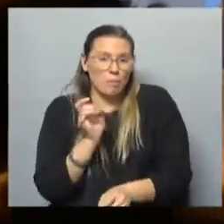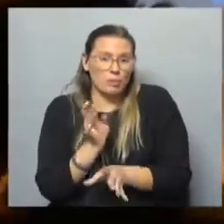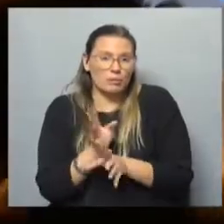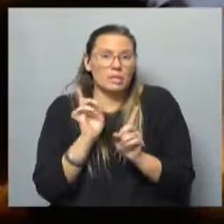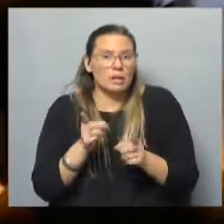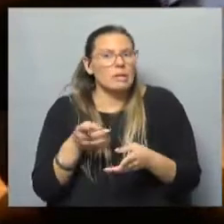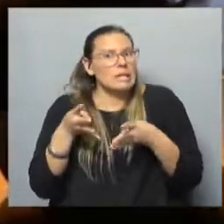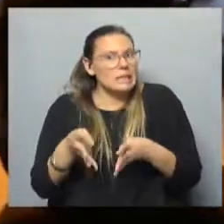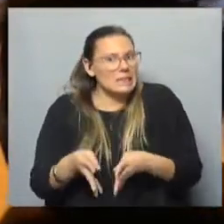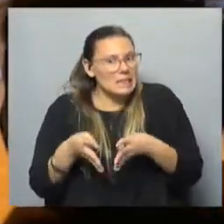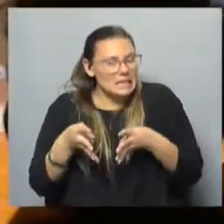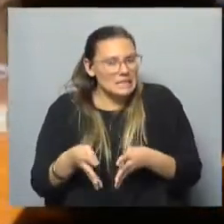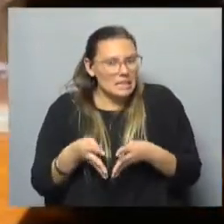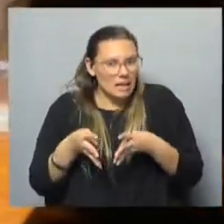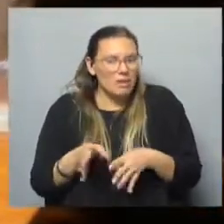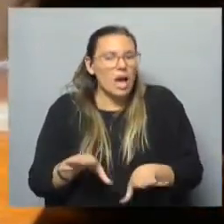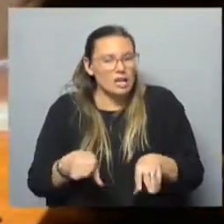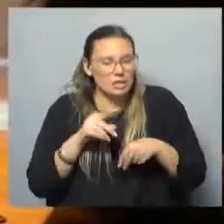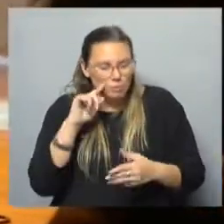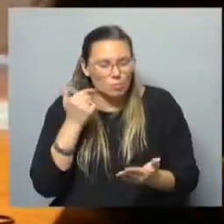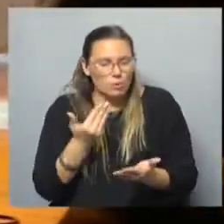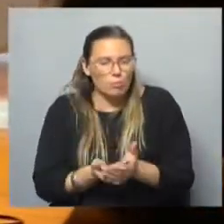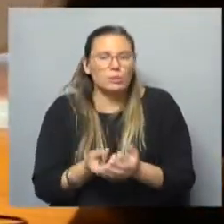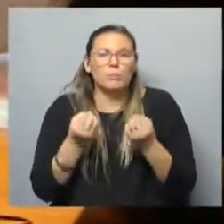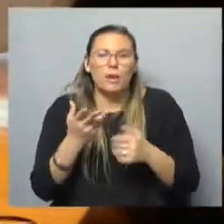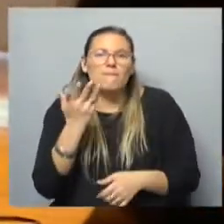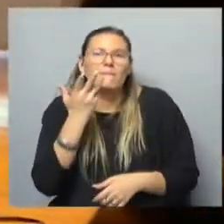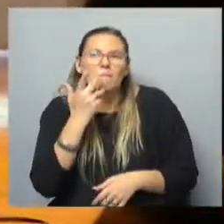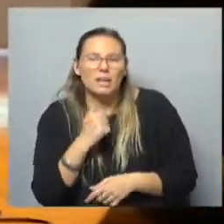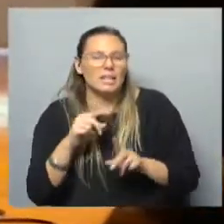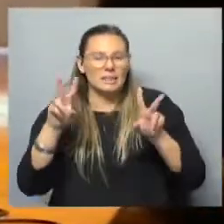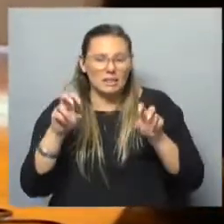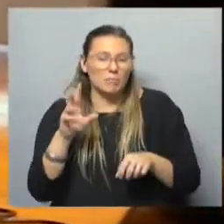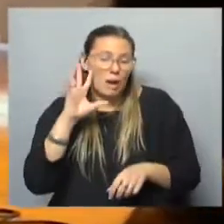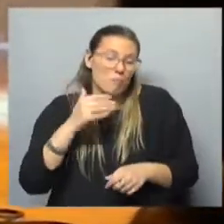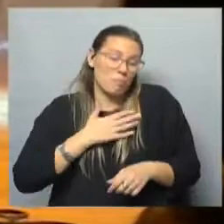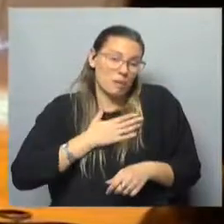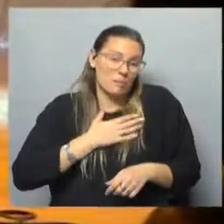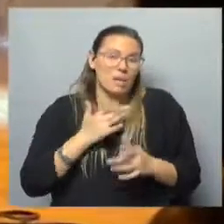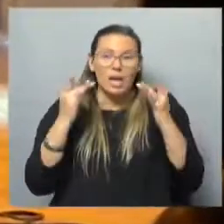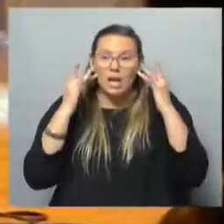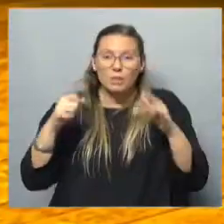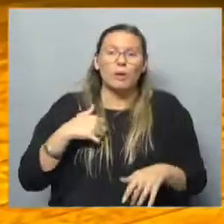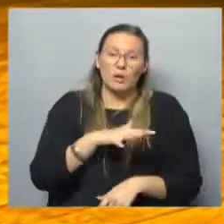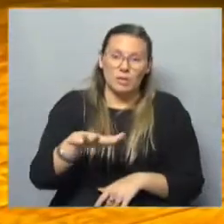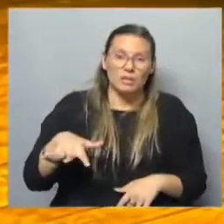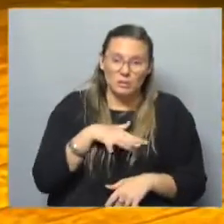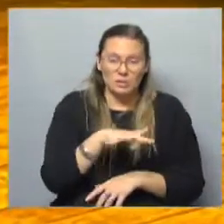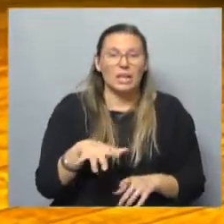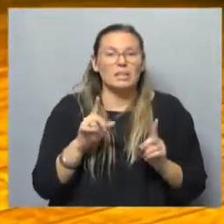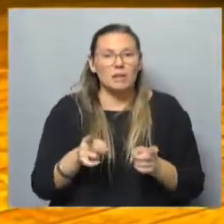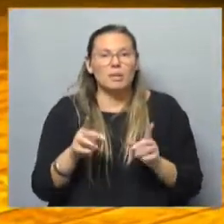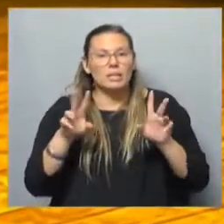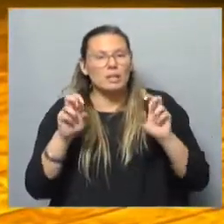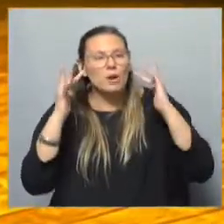era un desafío, ¿no? Acepté la propuesta porque, bueno, me encantaba la temática y para mí soy educadora social también, entonces que esté lo